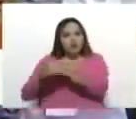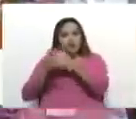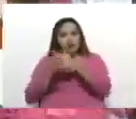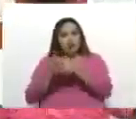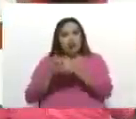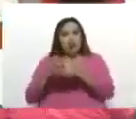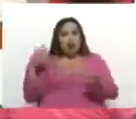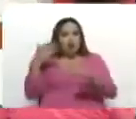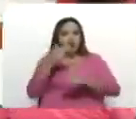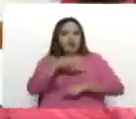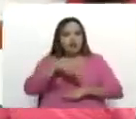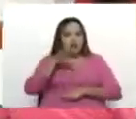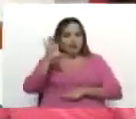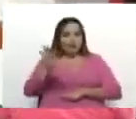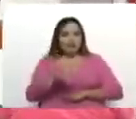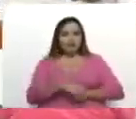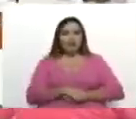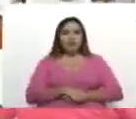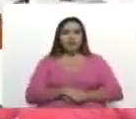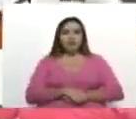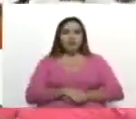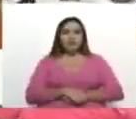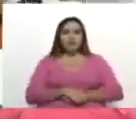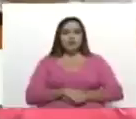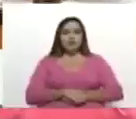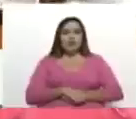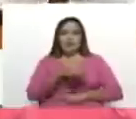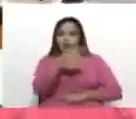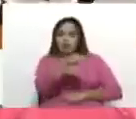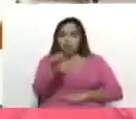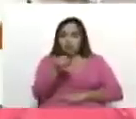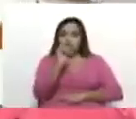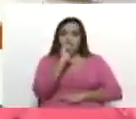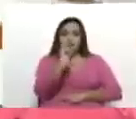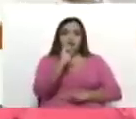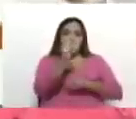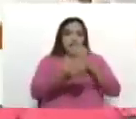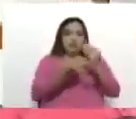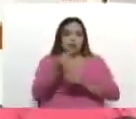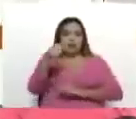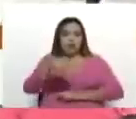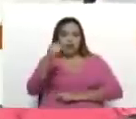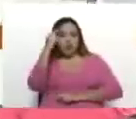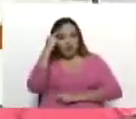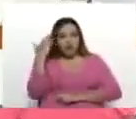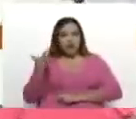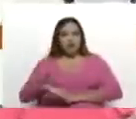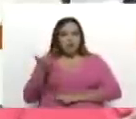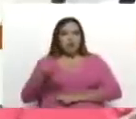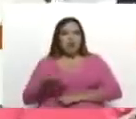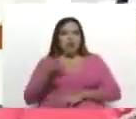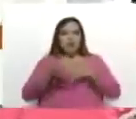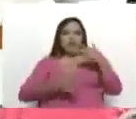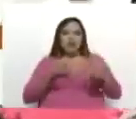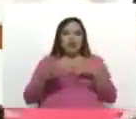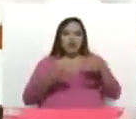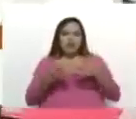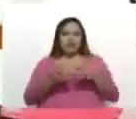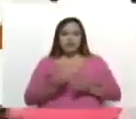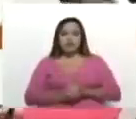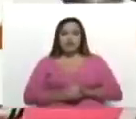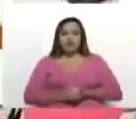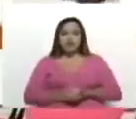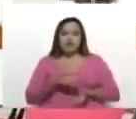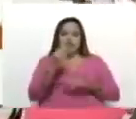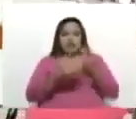contra nuestro país es parte de la información que se ha generado el día de hoy en este importante Tribuna antiimperialista